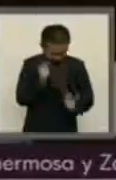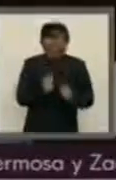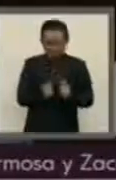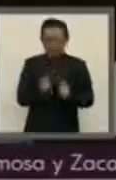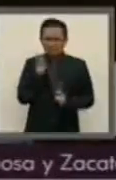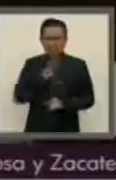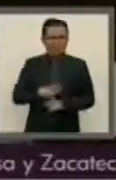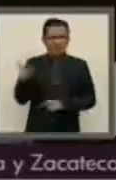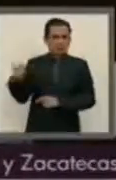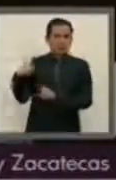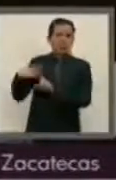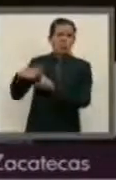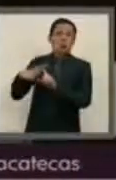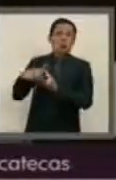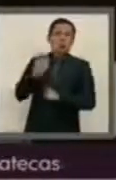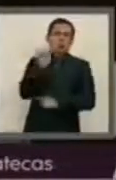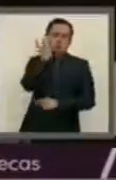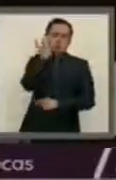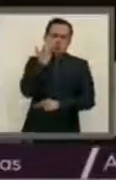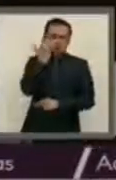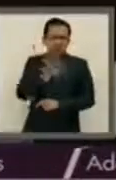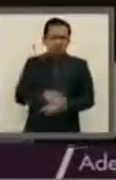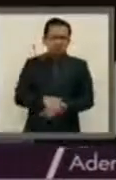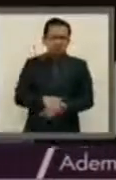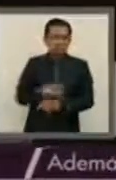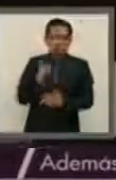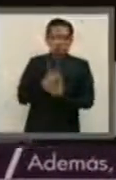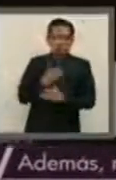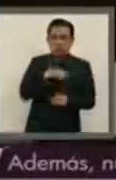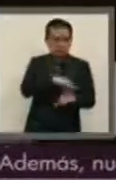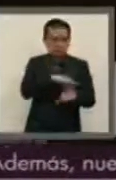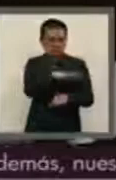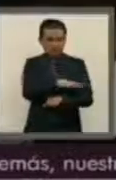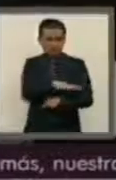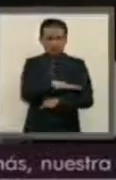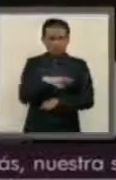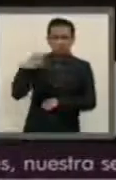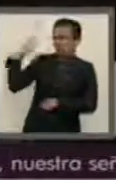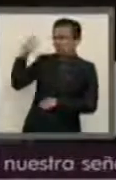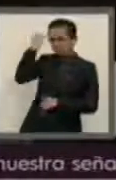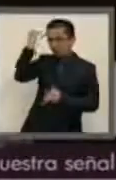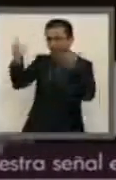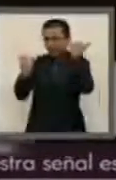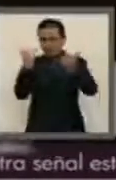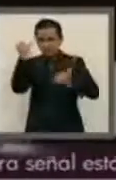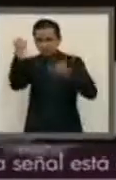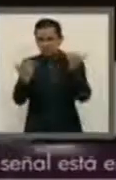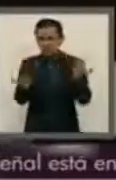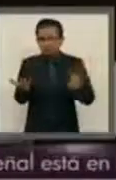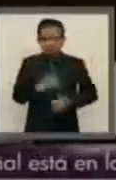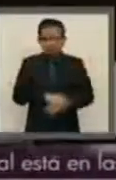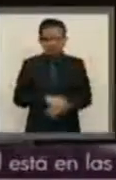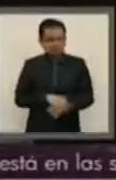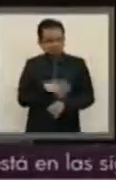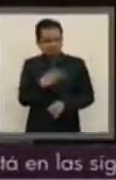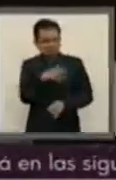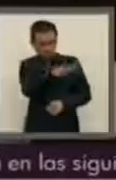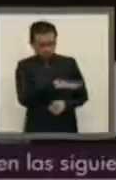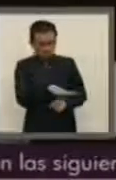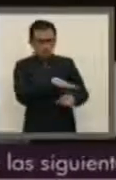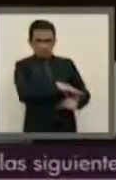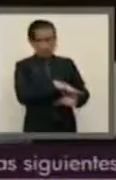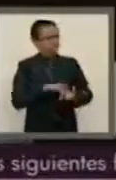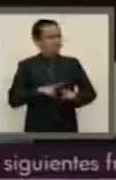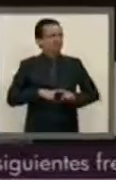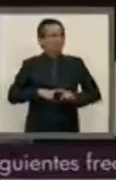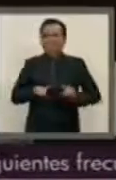país que solo está en la imaginación del Ejecutivo Federal. Pero la realidad es distinta. No existe